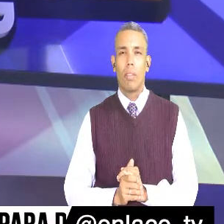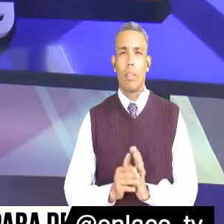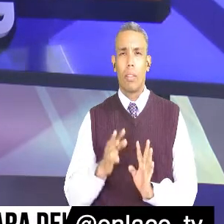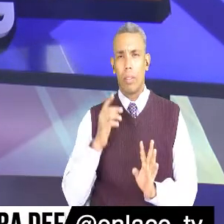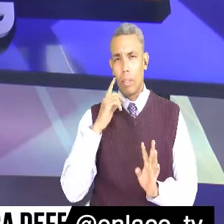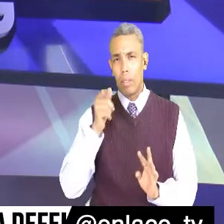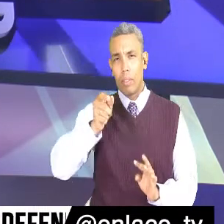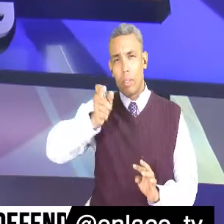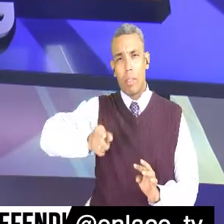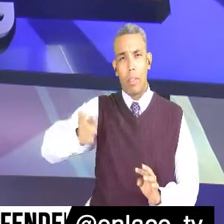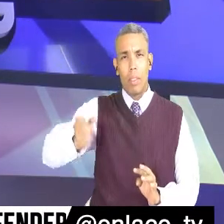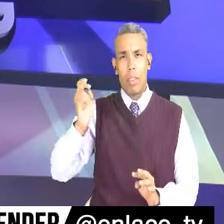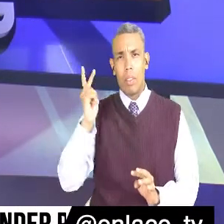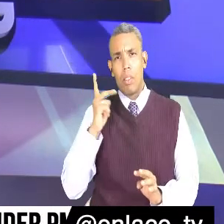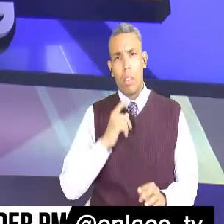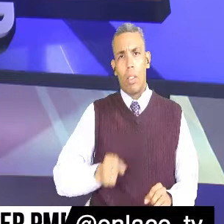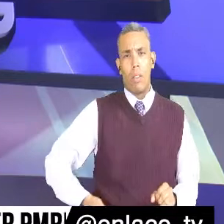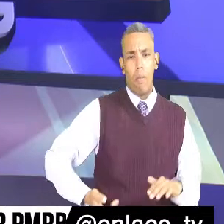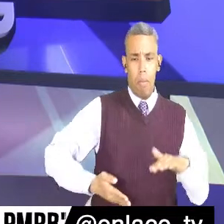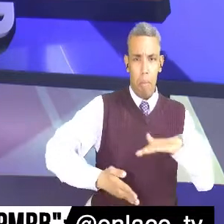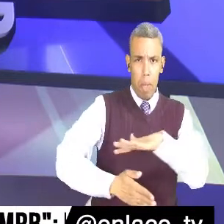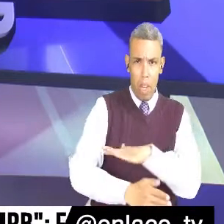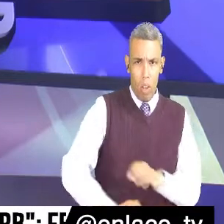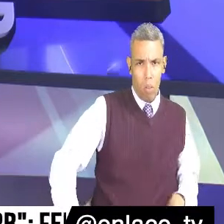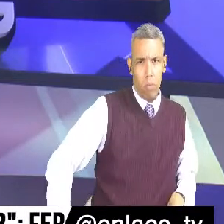aguas luego de que la canoa se volteara.